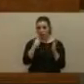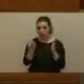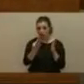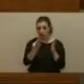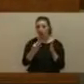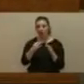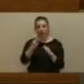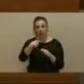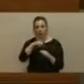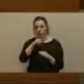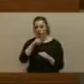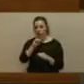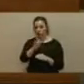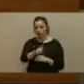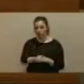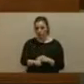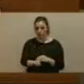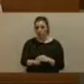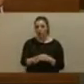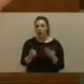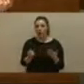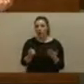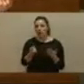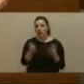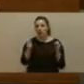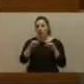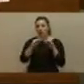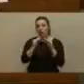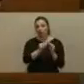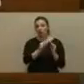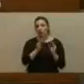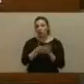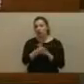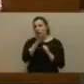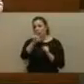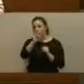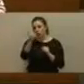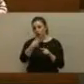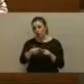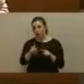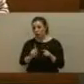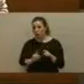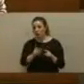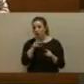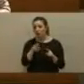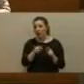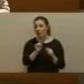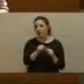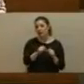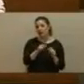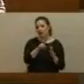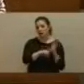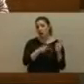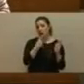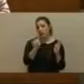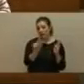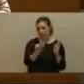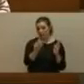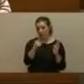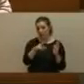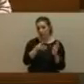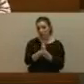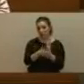Los consensos son para otras cosas, pero no para eludir lo que dice el reglamento y lo que establece con nitidez